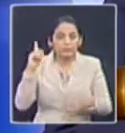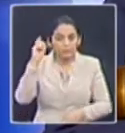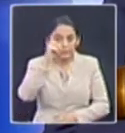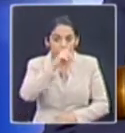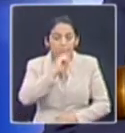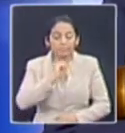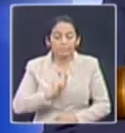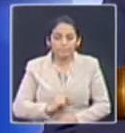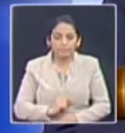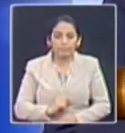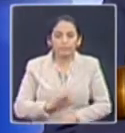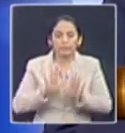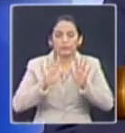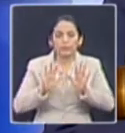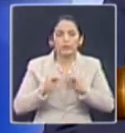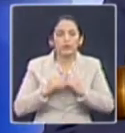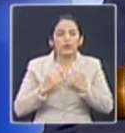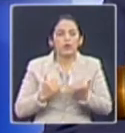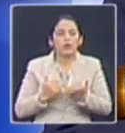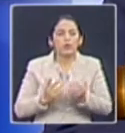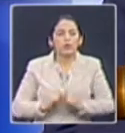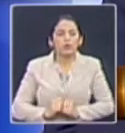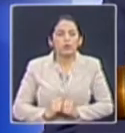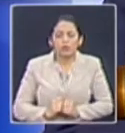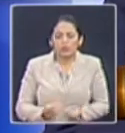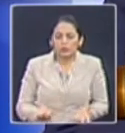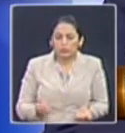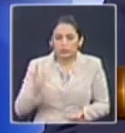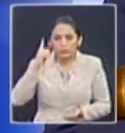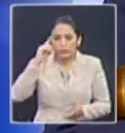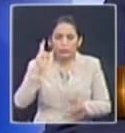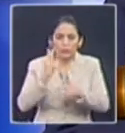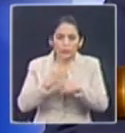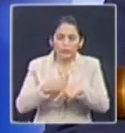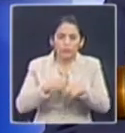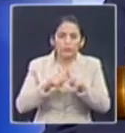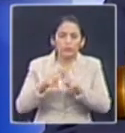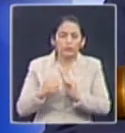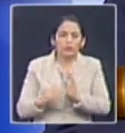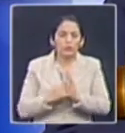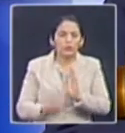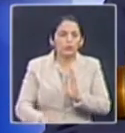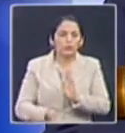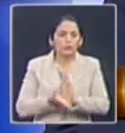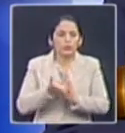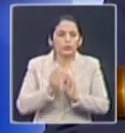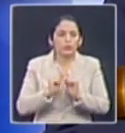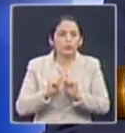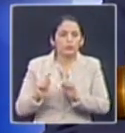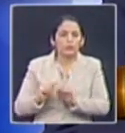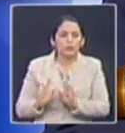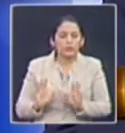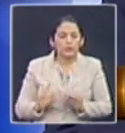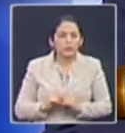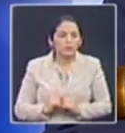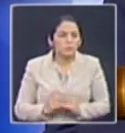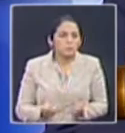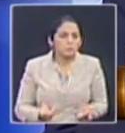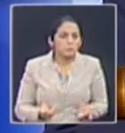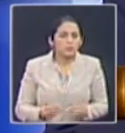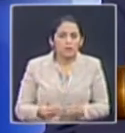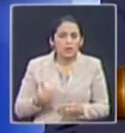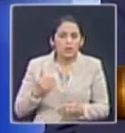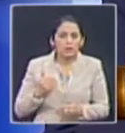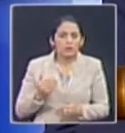Javier, el manejo mediante salvaguardas o mediante aranceles o mediante la subida de tasas, como en este caso se está imponiendo, vigente ya